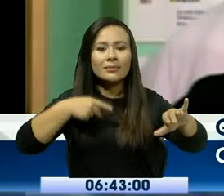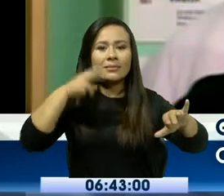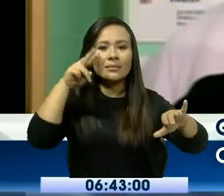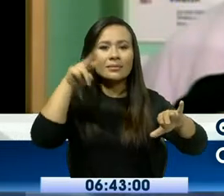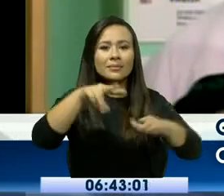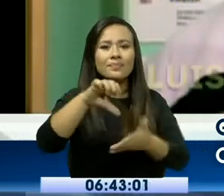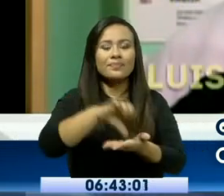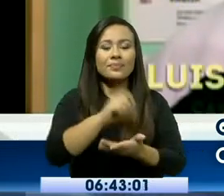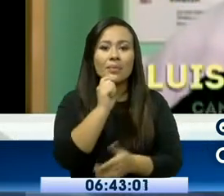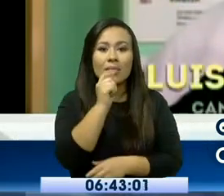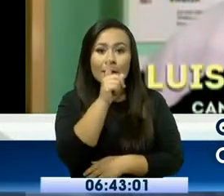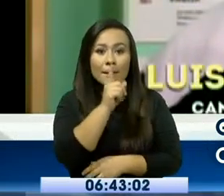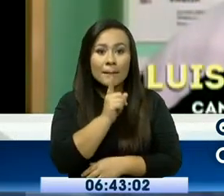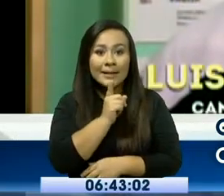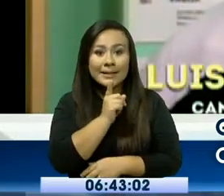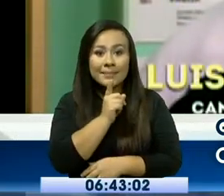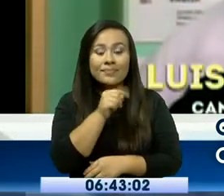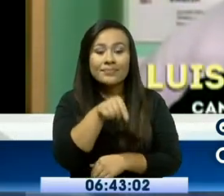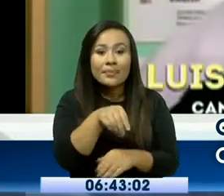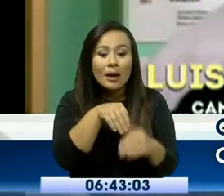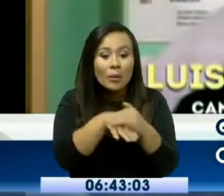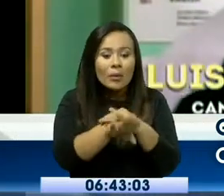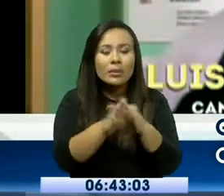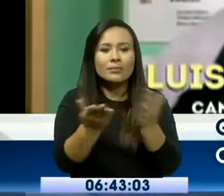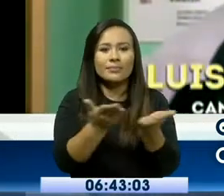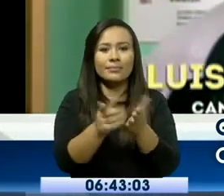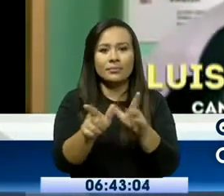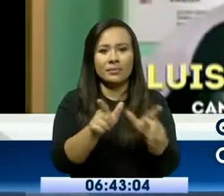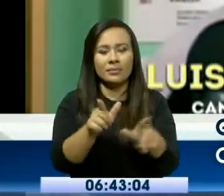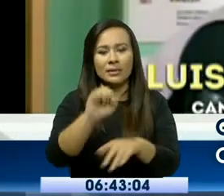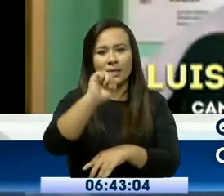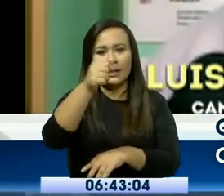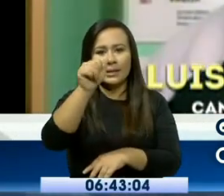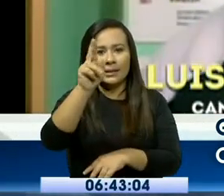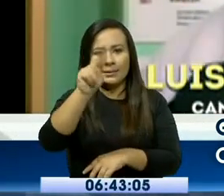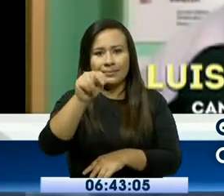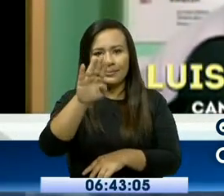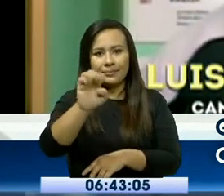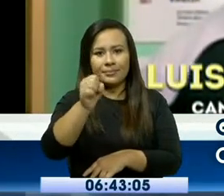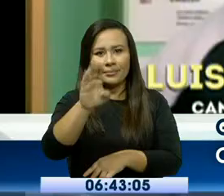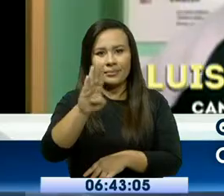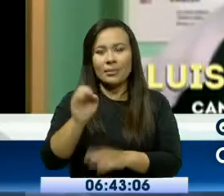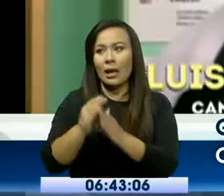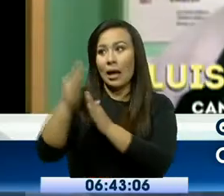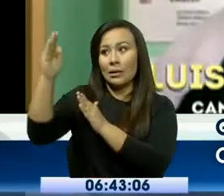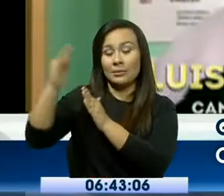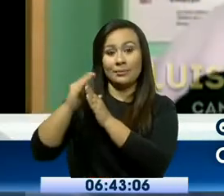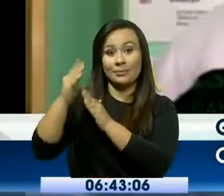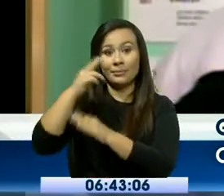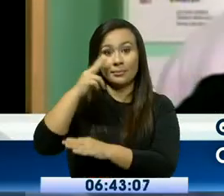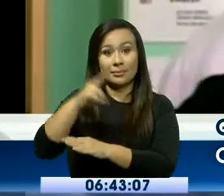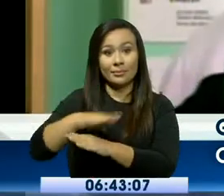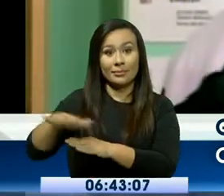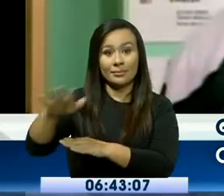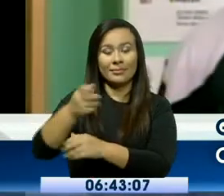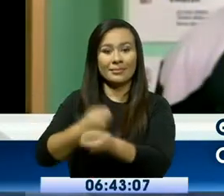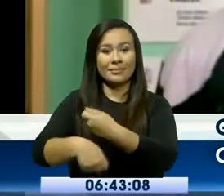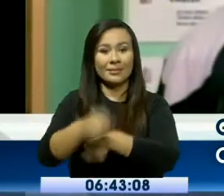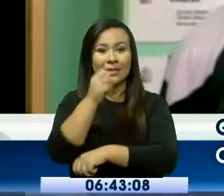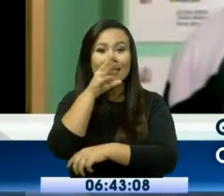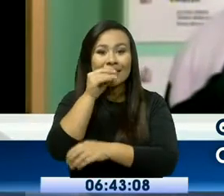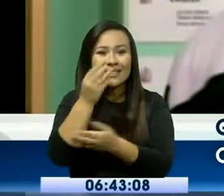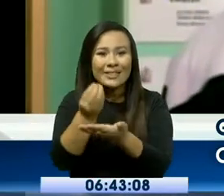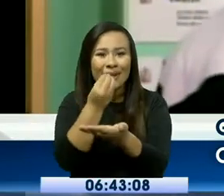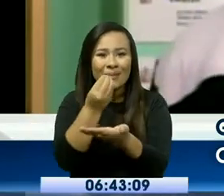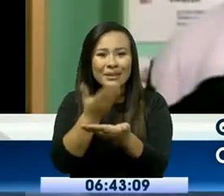hacia una ciudad secreta, acá en el sector de San Sebastián, que es más acá arribita, por donde que se venden las fritadas,